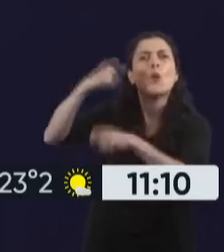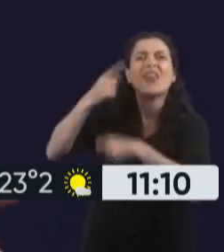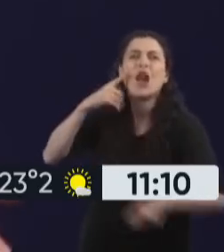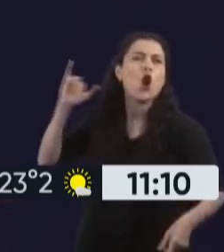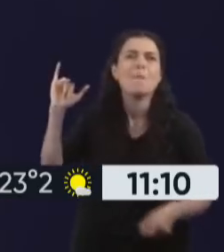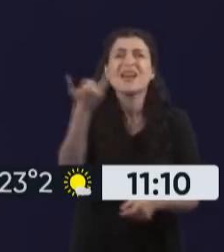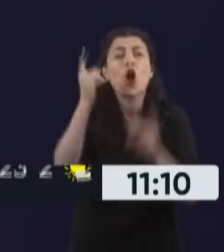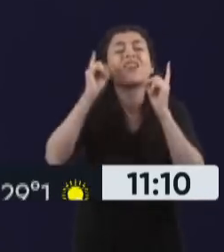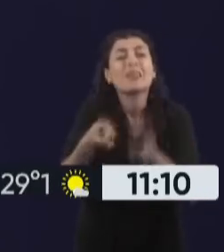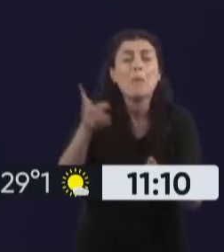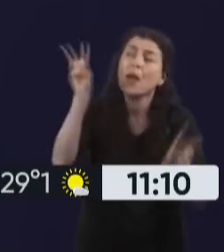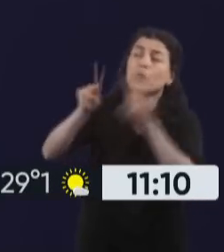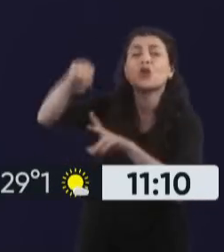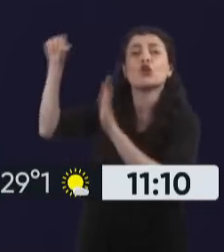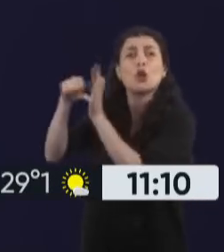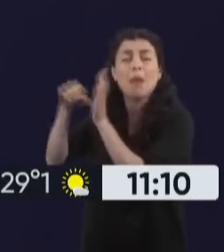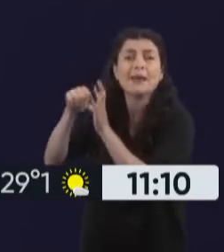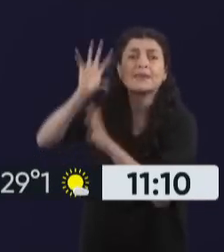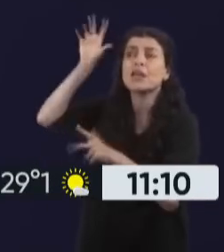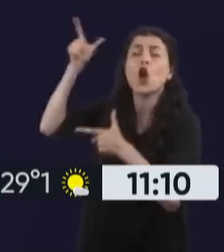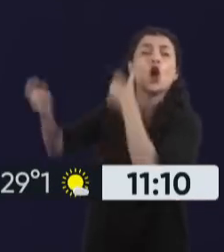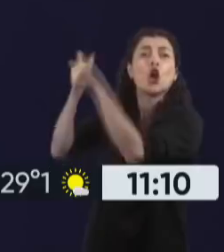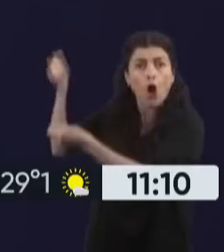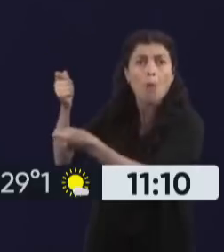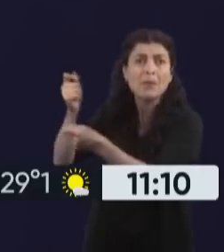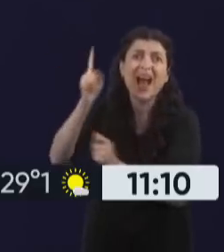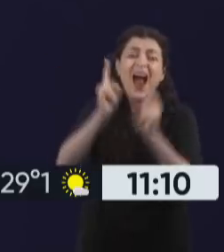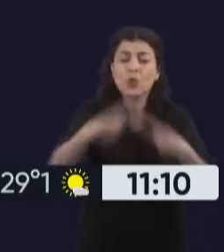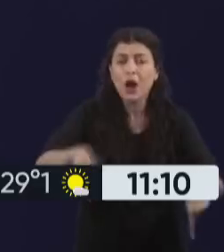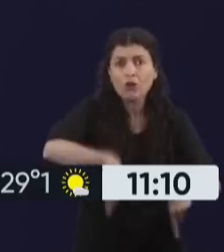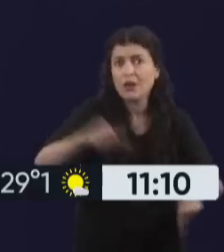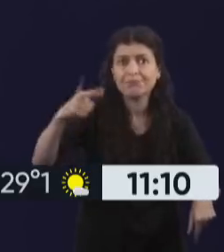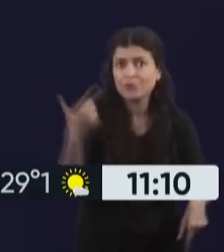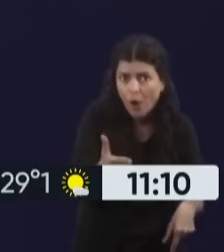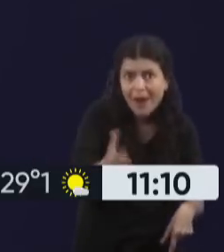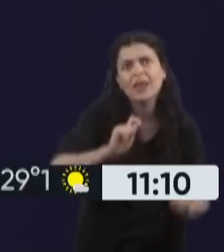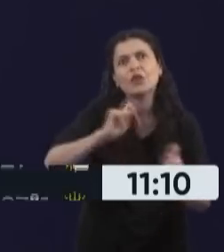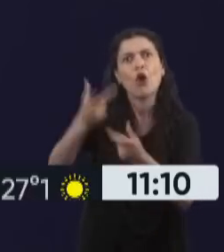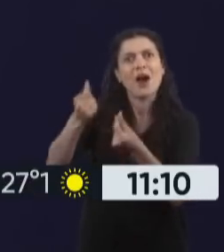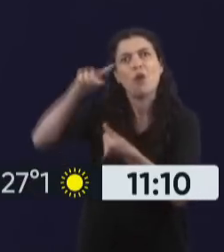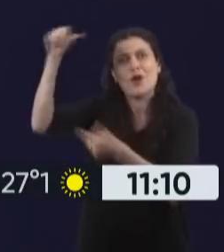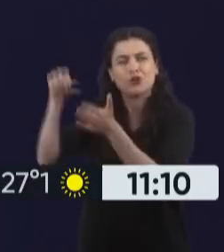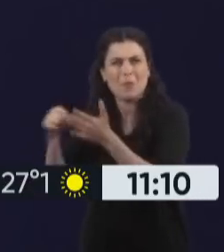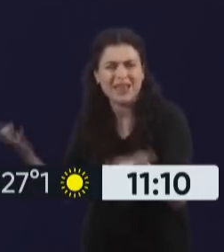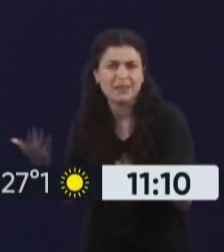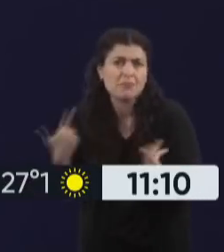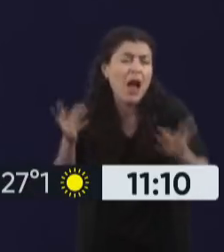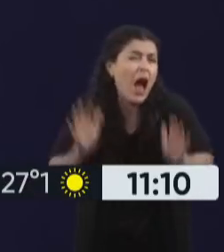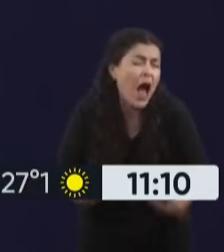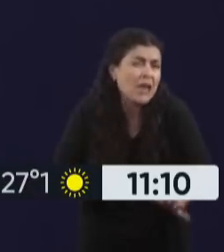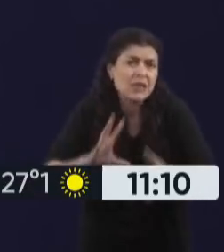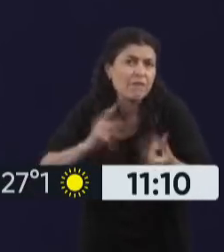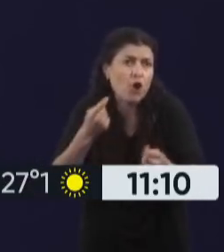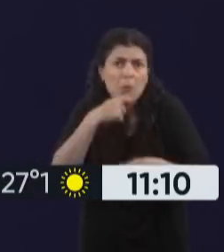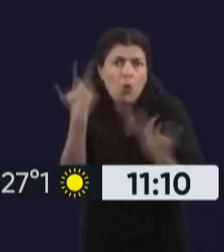los productos claramente que no se puedan adquirir aquí. Así que es lo lógico de